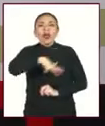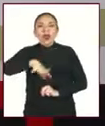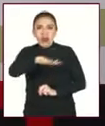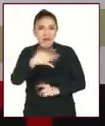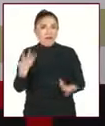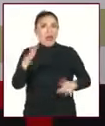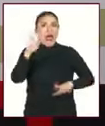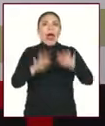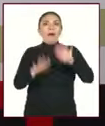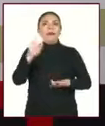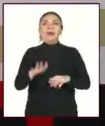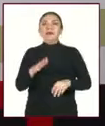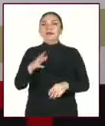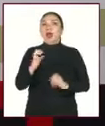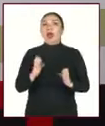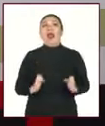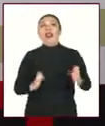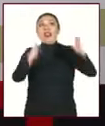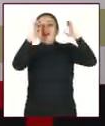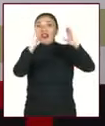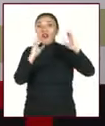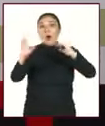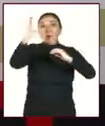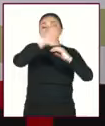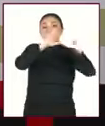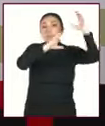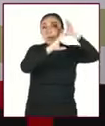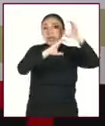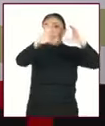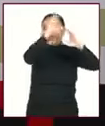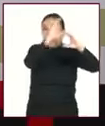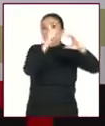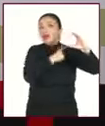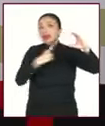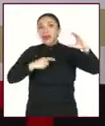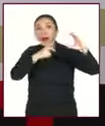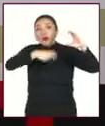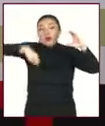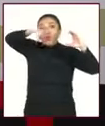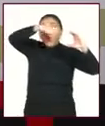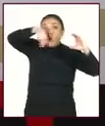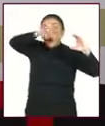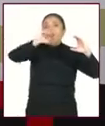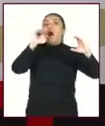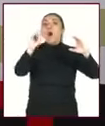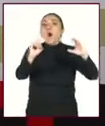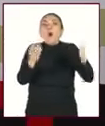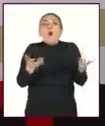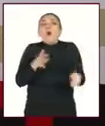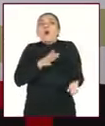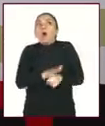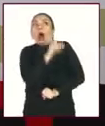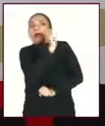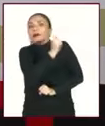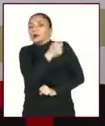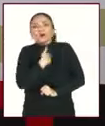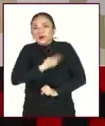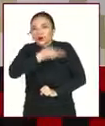son segundos pisos, hay que subir o saber con qué podemos llegar a ayudar.